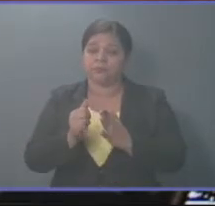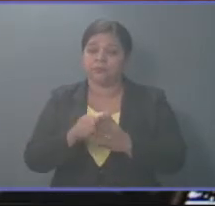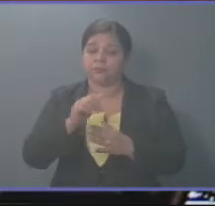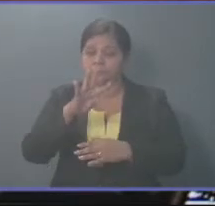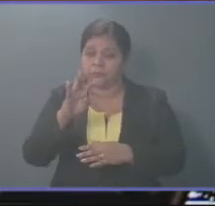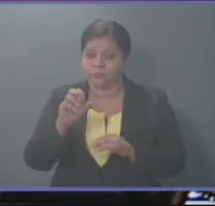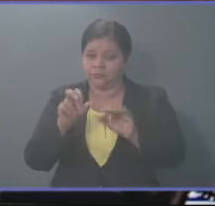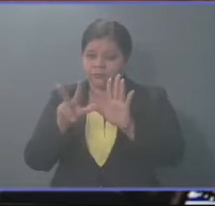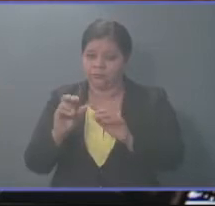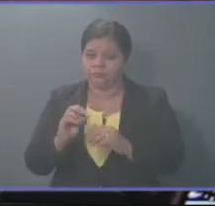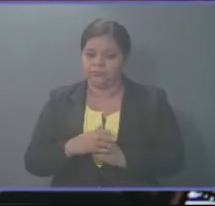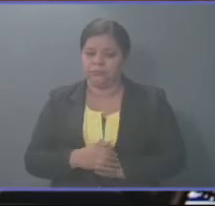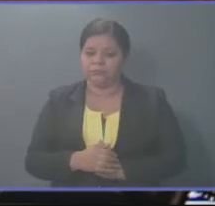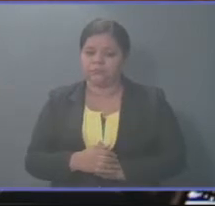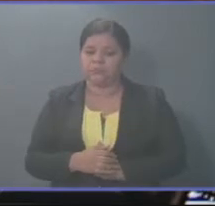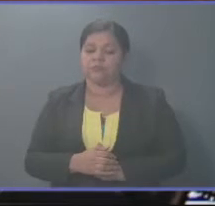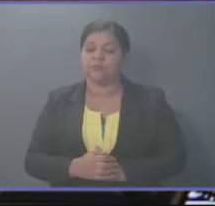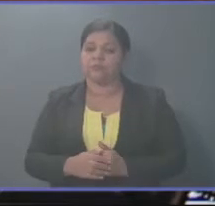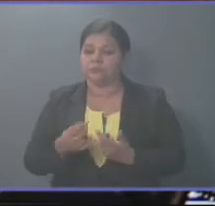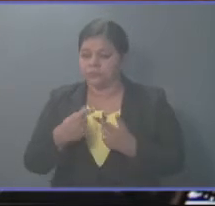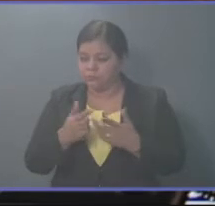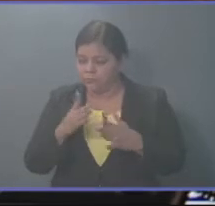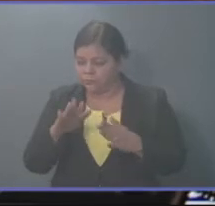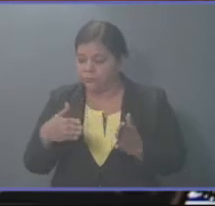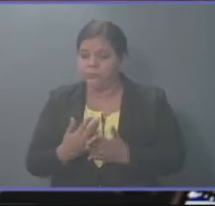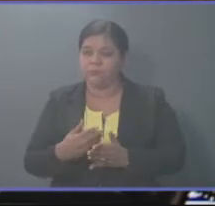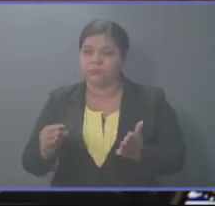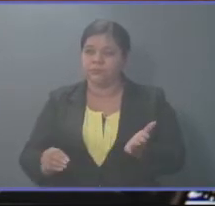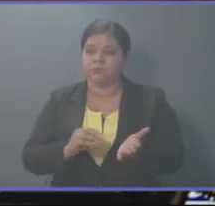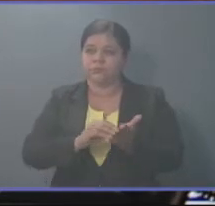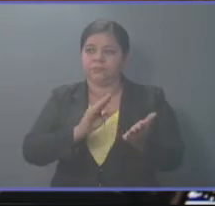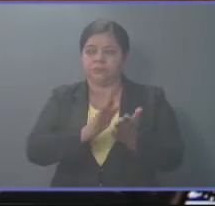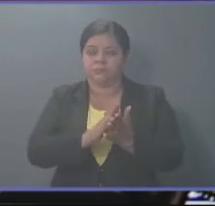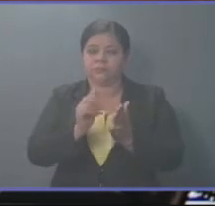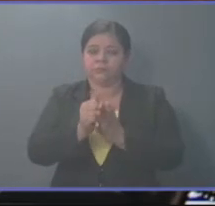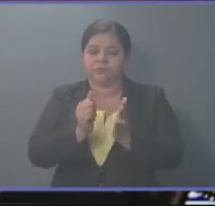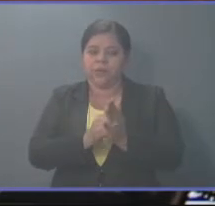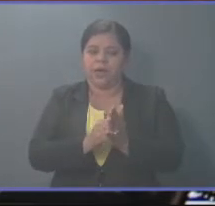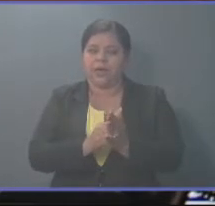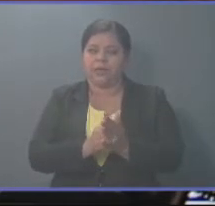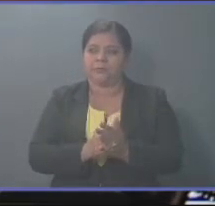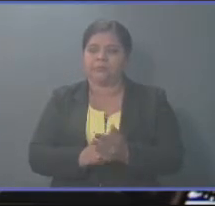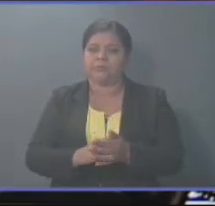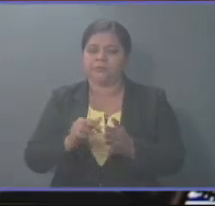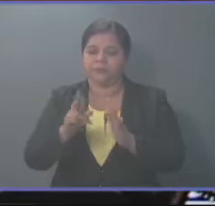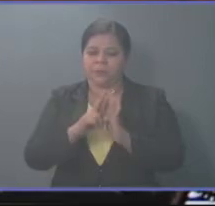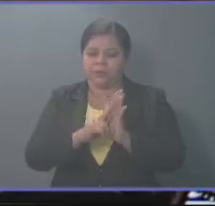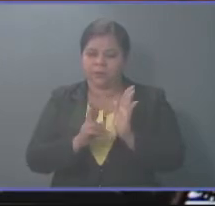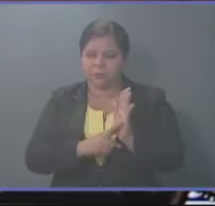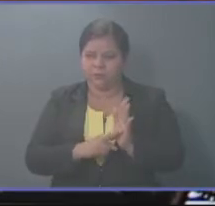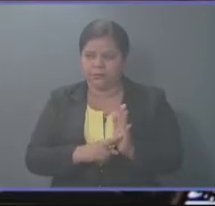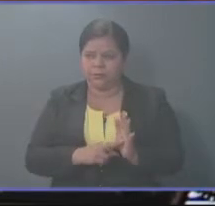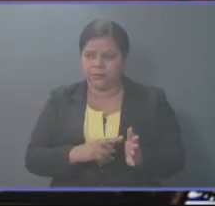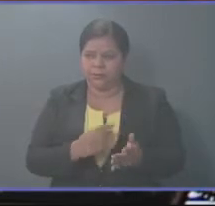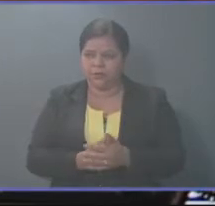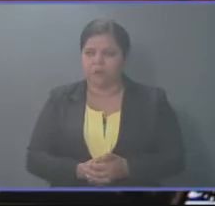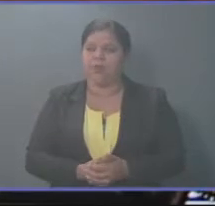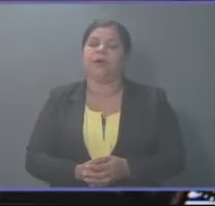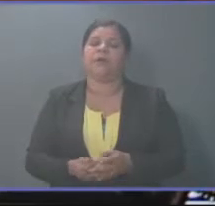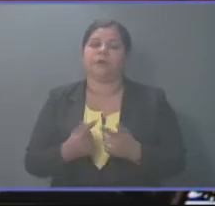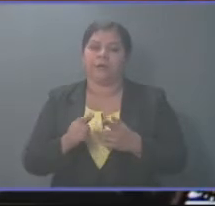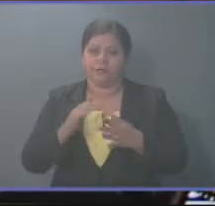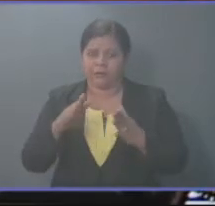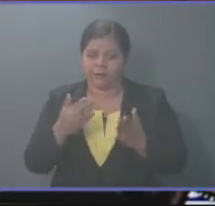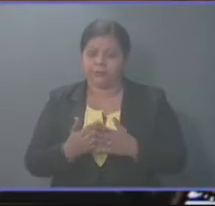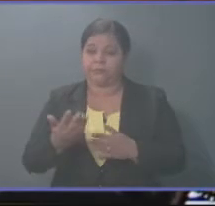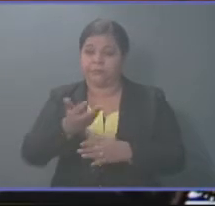480. En cumplimiento a lo dispuesto en el artículo 97, inciso tercero del reglamento interior de este órgano del Estado,